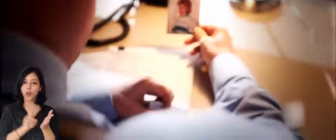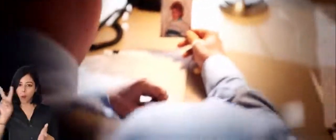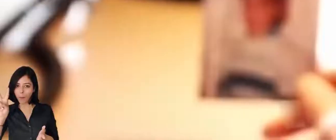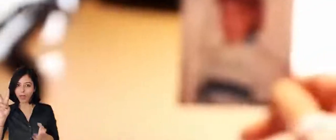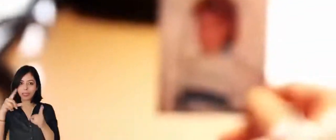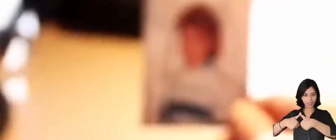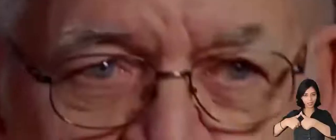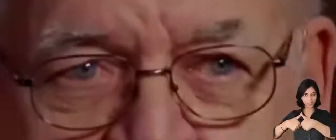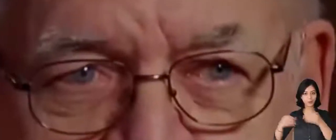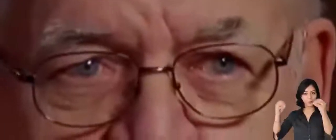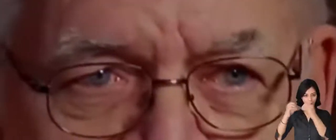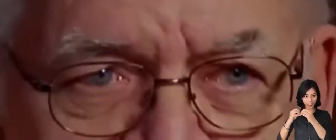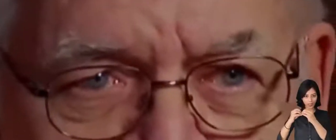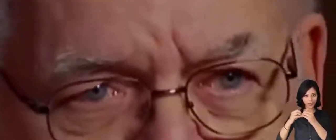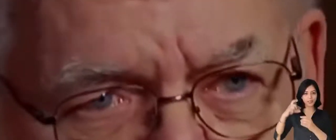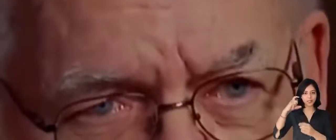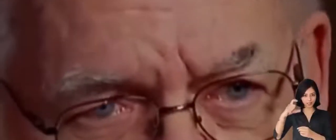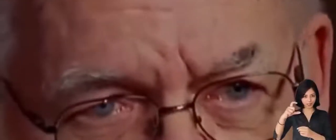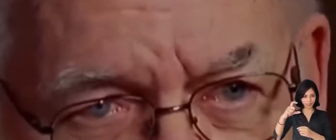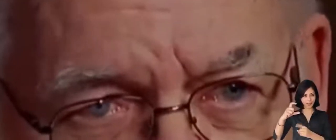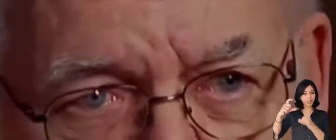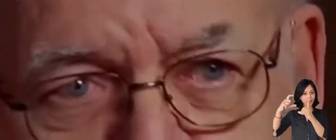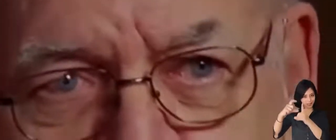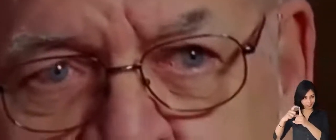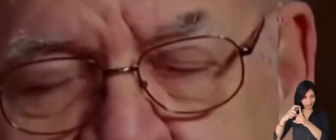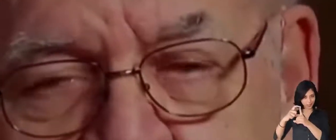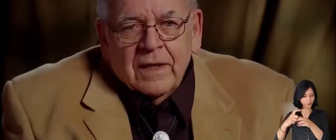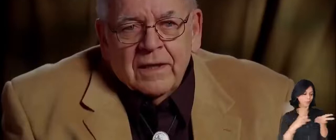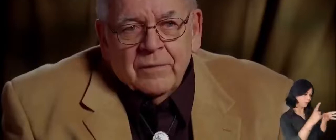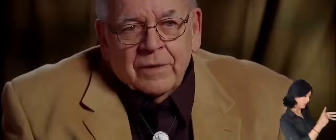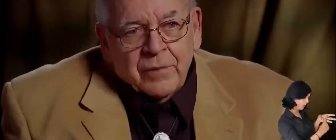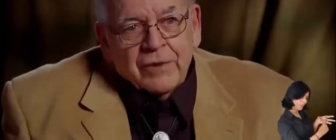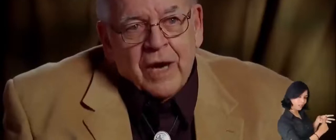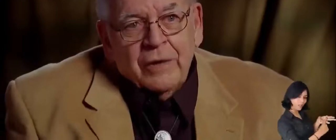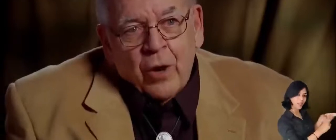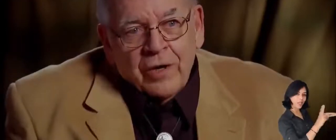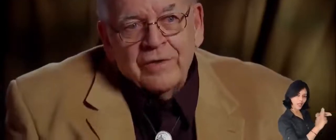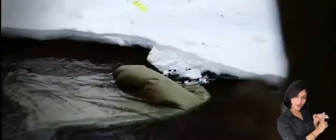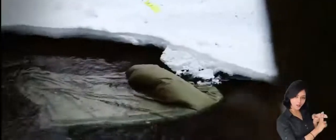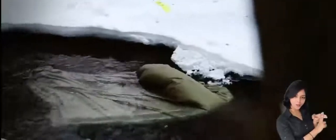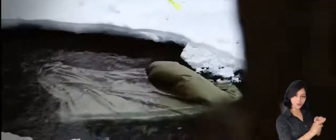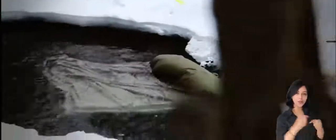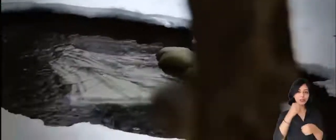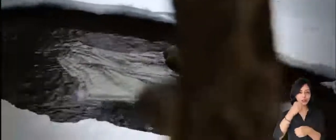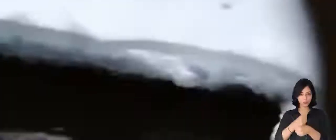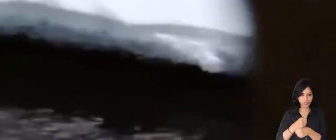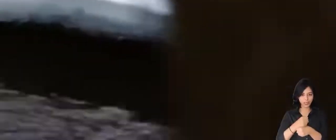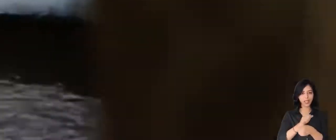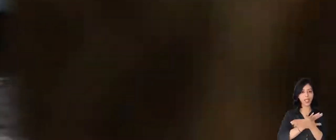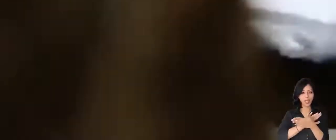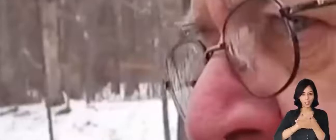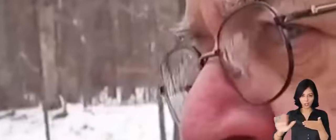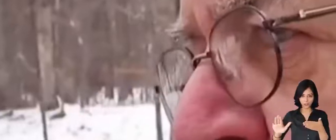Éramos muchos los que teníamos hijas de edades similares y nos imaginábamos a nuestras hijas flotando en